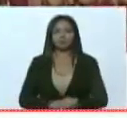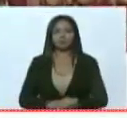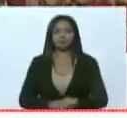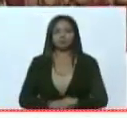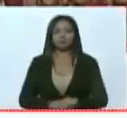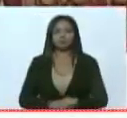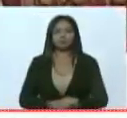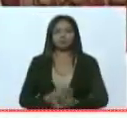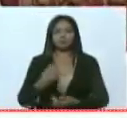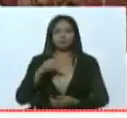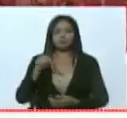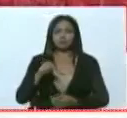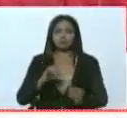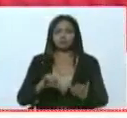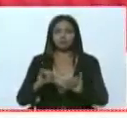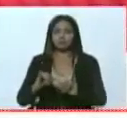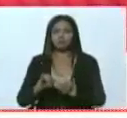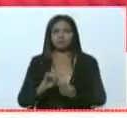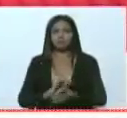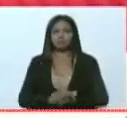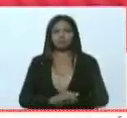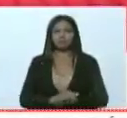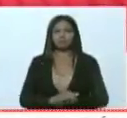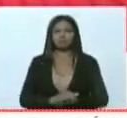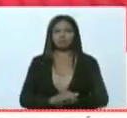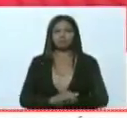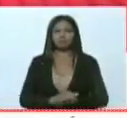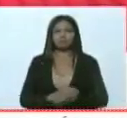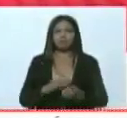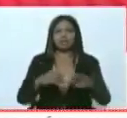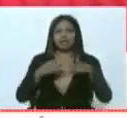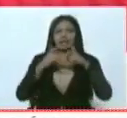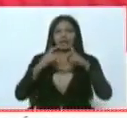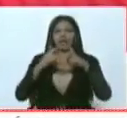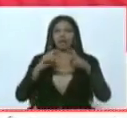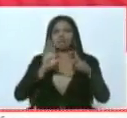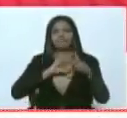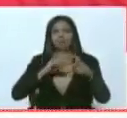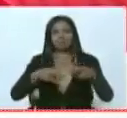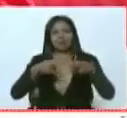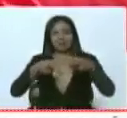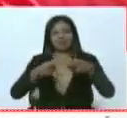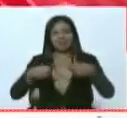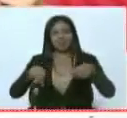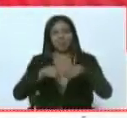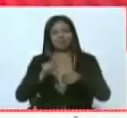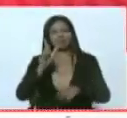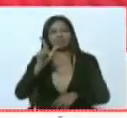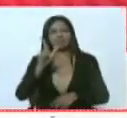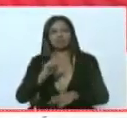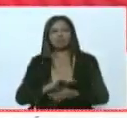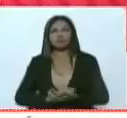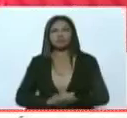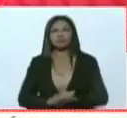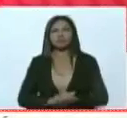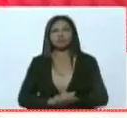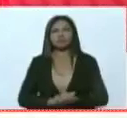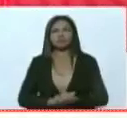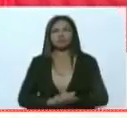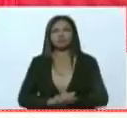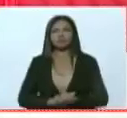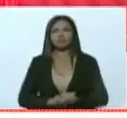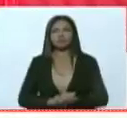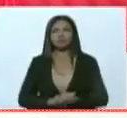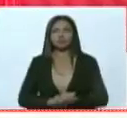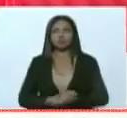Yo tengo aquí, fíjense ustedes, el carné del Partido Socialista Unido de Venezuela. Me